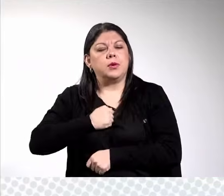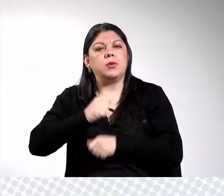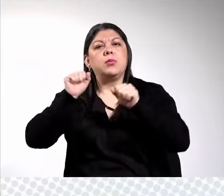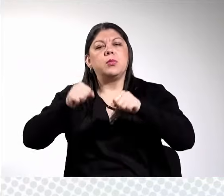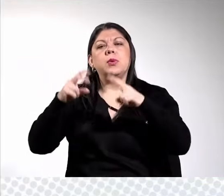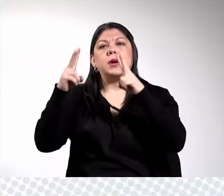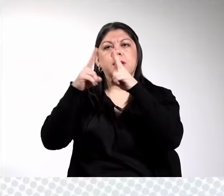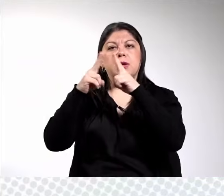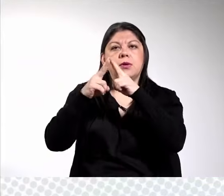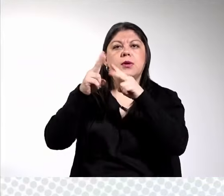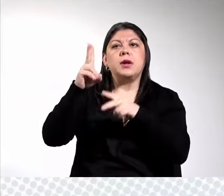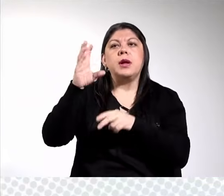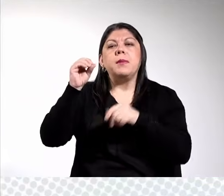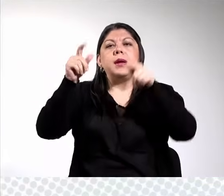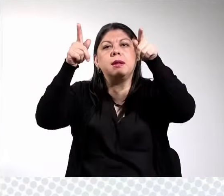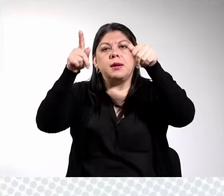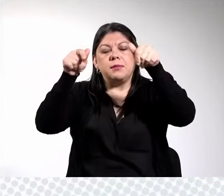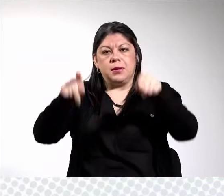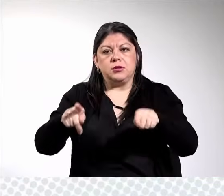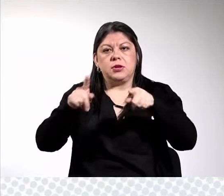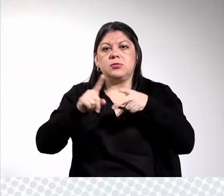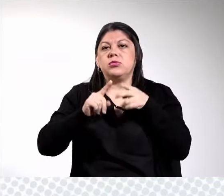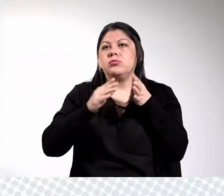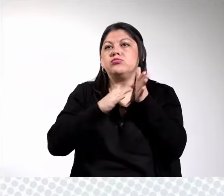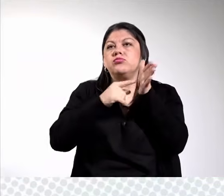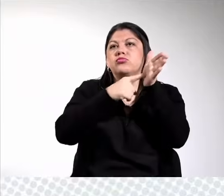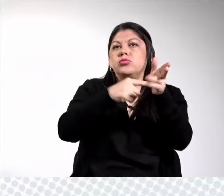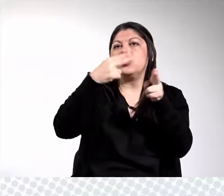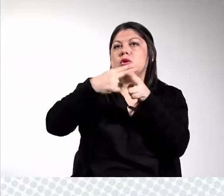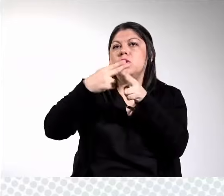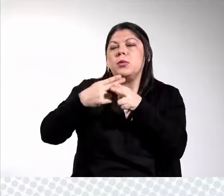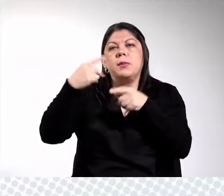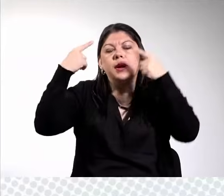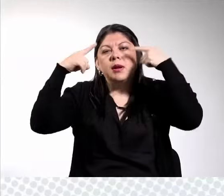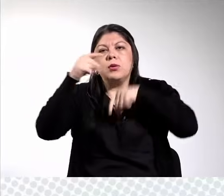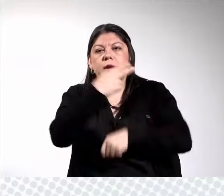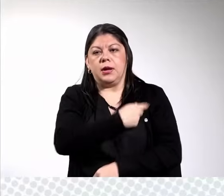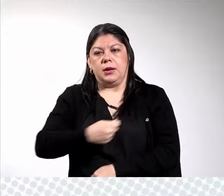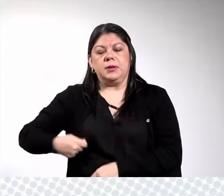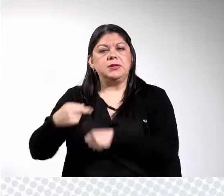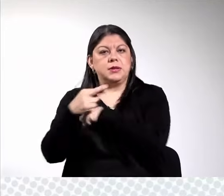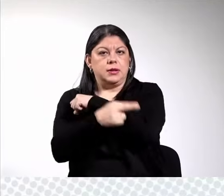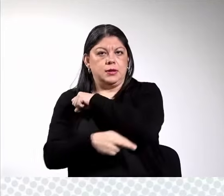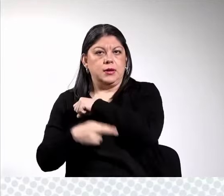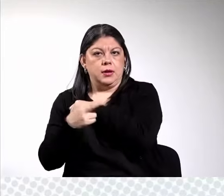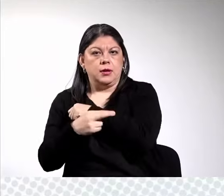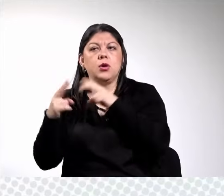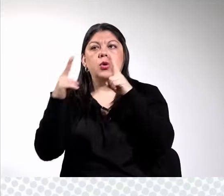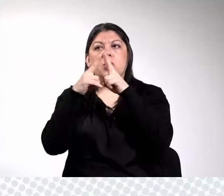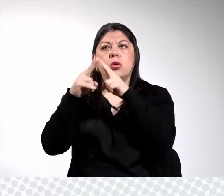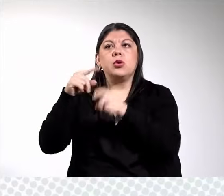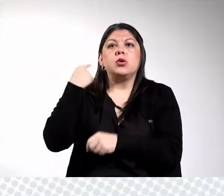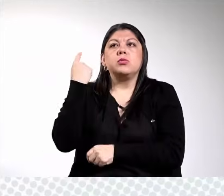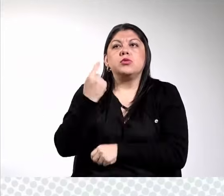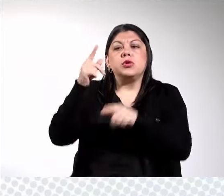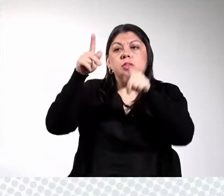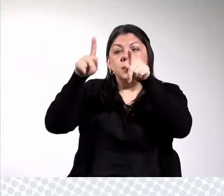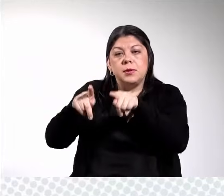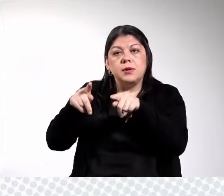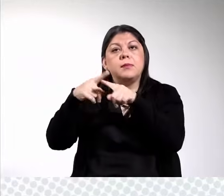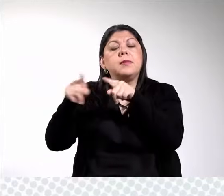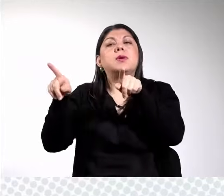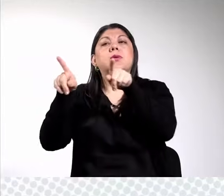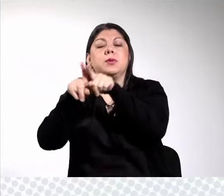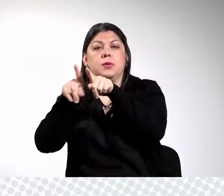conocer a las 20 personas que postulan su nombre para alcanzar la presidencia de la República. Conoceremos no solo a las personas,